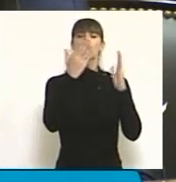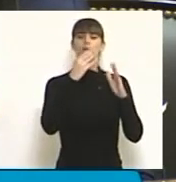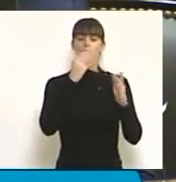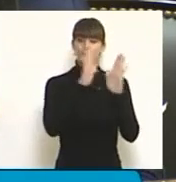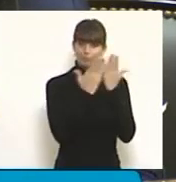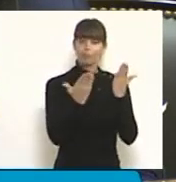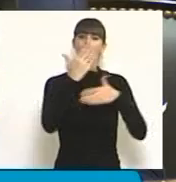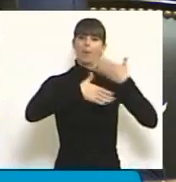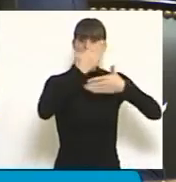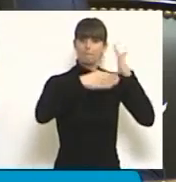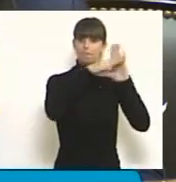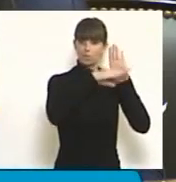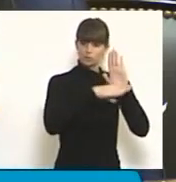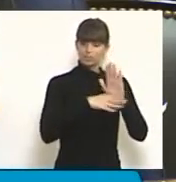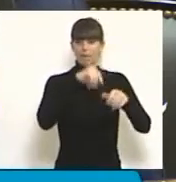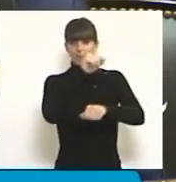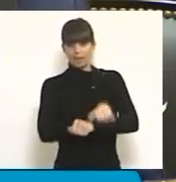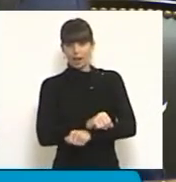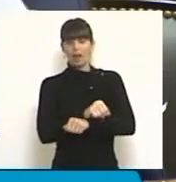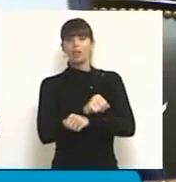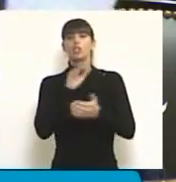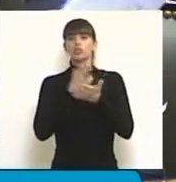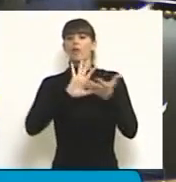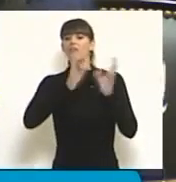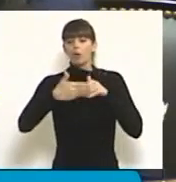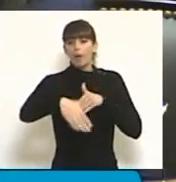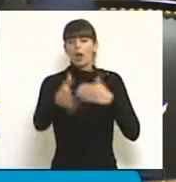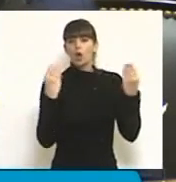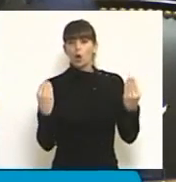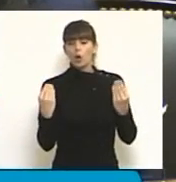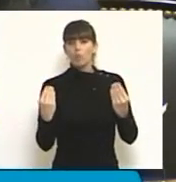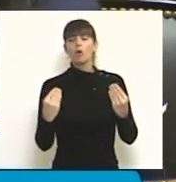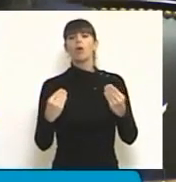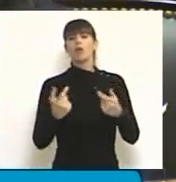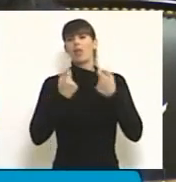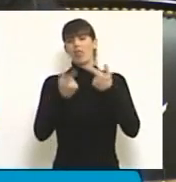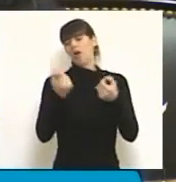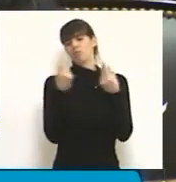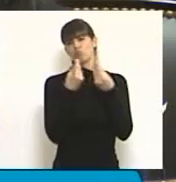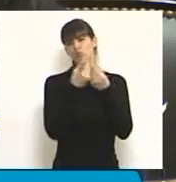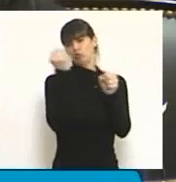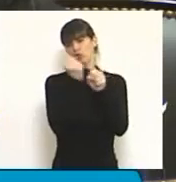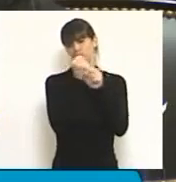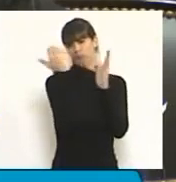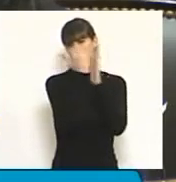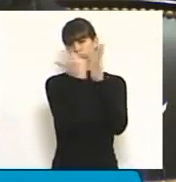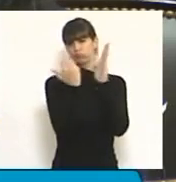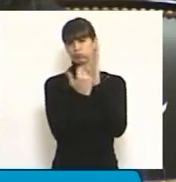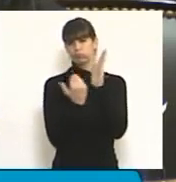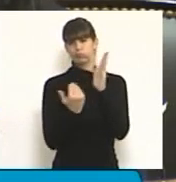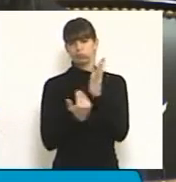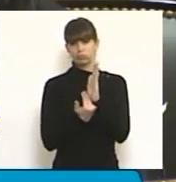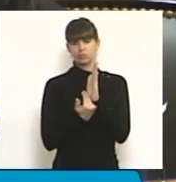Penal. En estas normas de implementación se le asignan numerosas funciones que se suman a